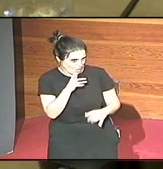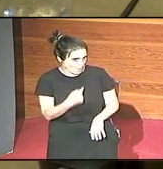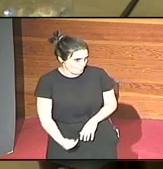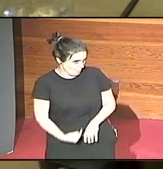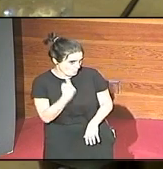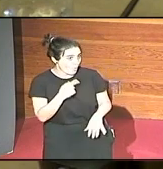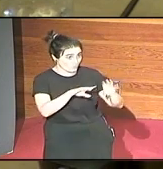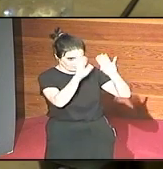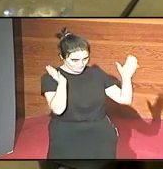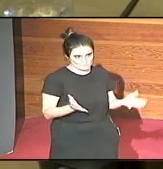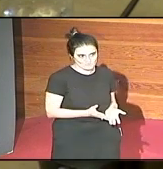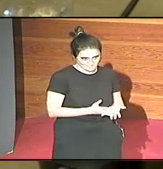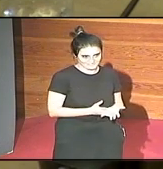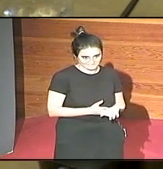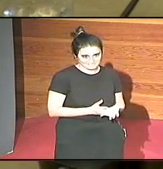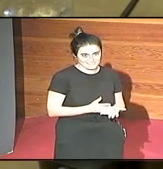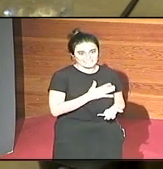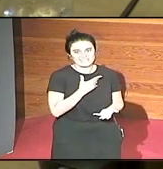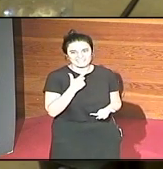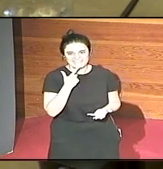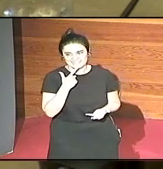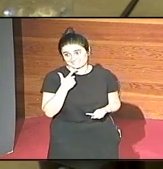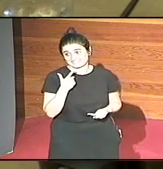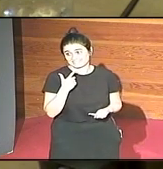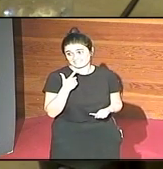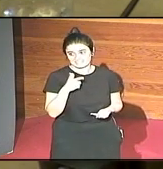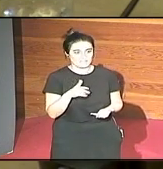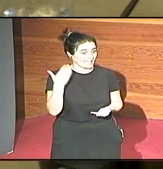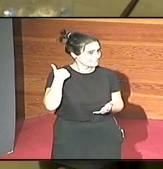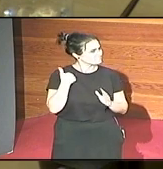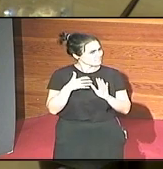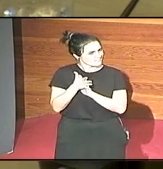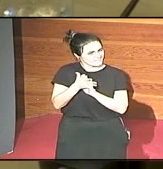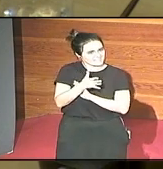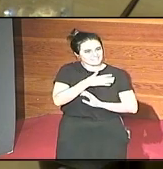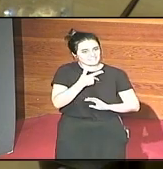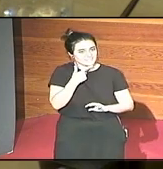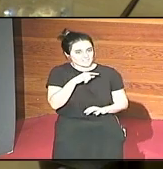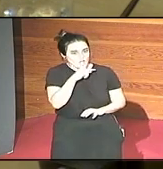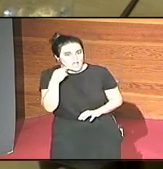mundo. Y no va a ser fácil para ellos, como explicaba antes, no va a ser fácil para ellos